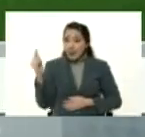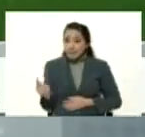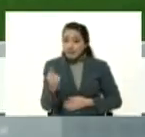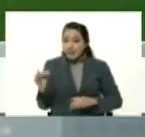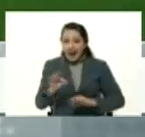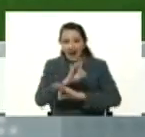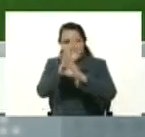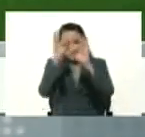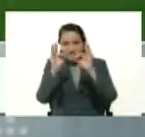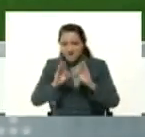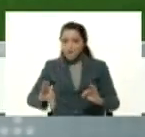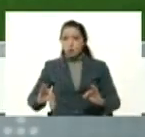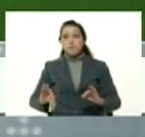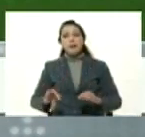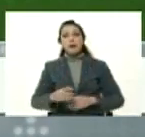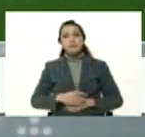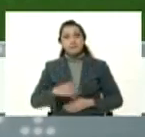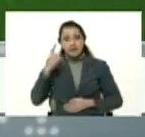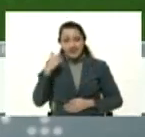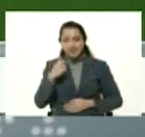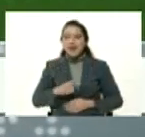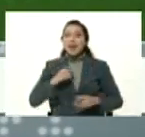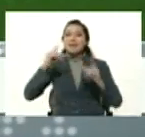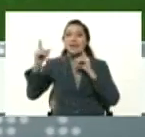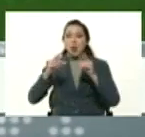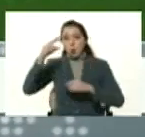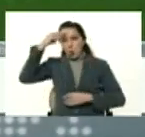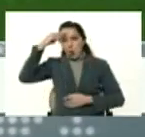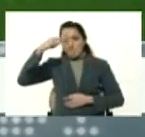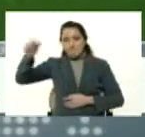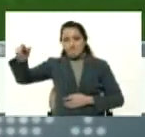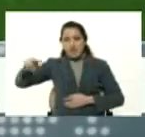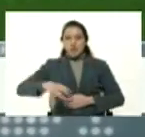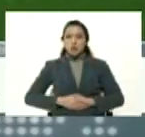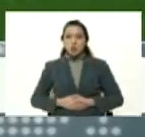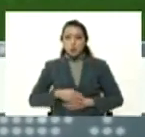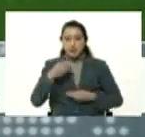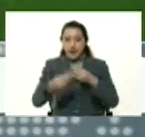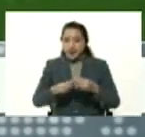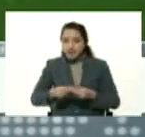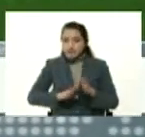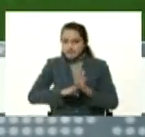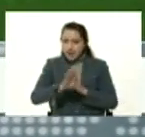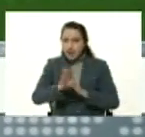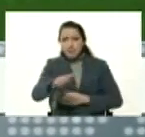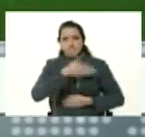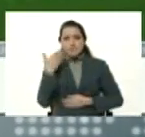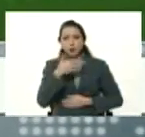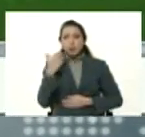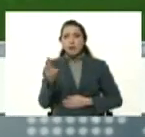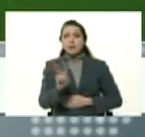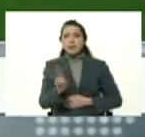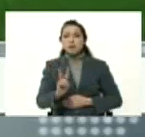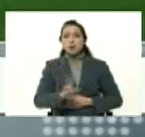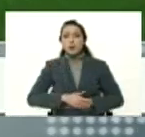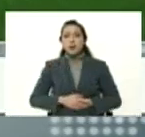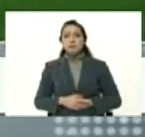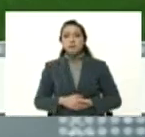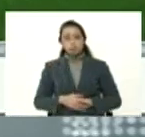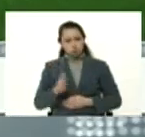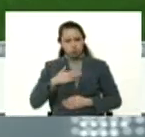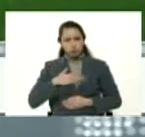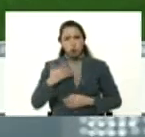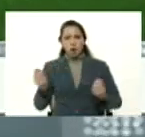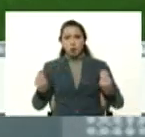medidas comunes del diálogo en México para la recuperación económica del país. Estoy de